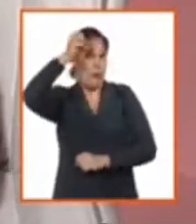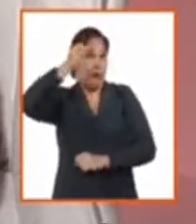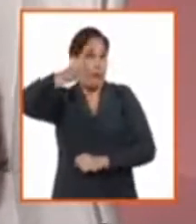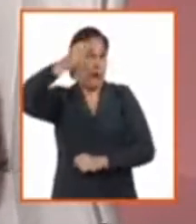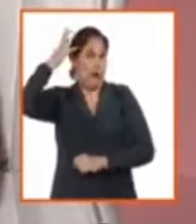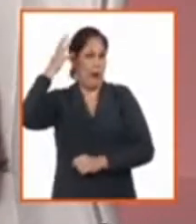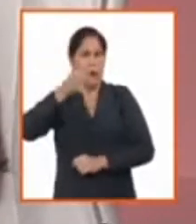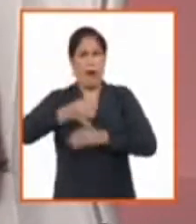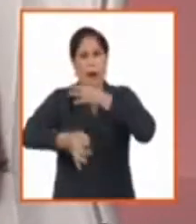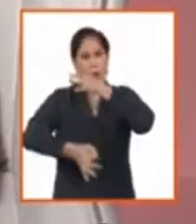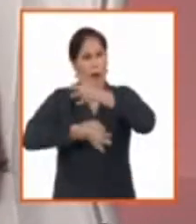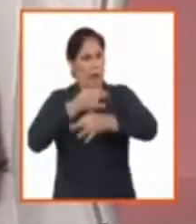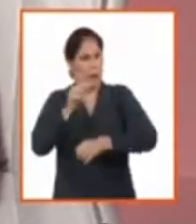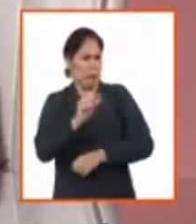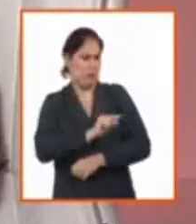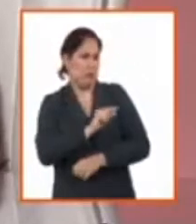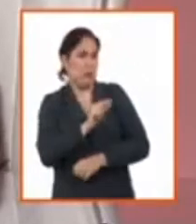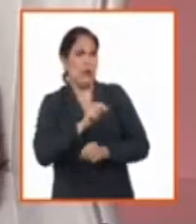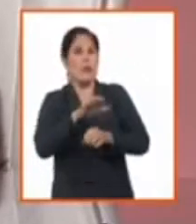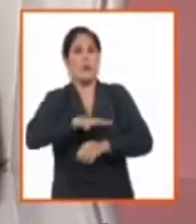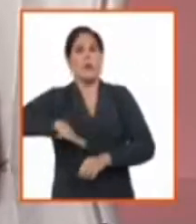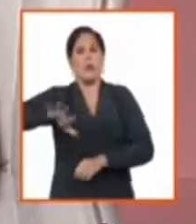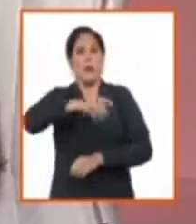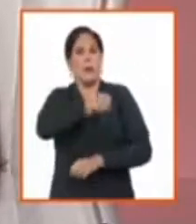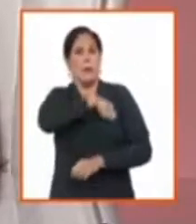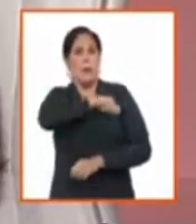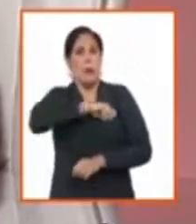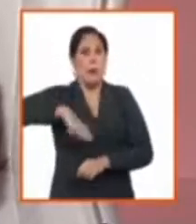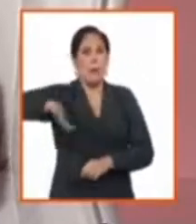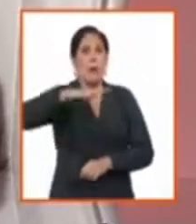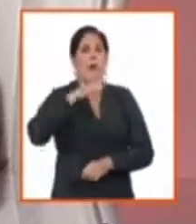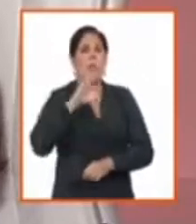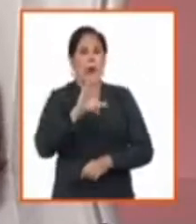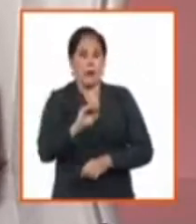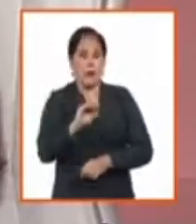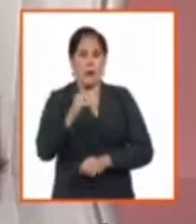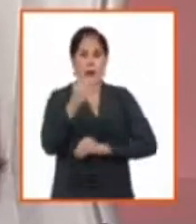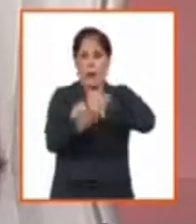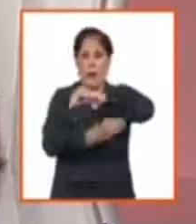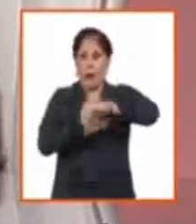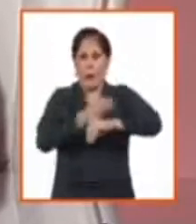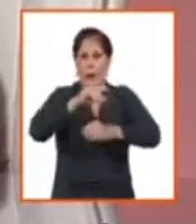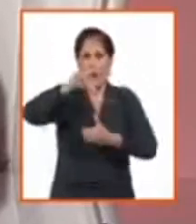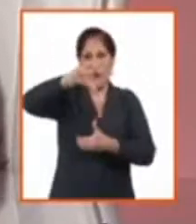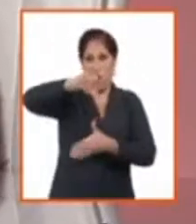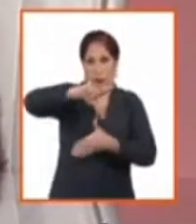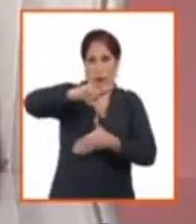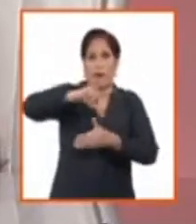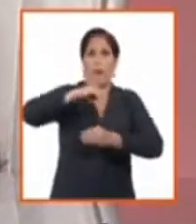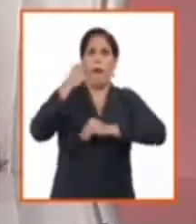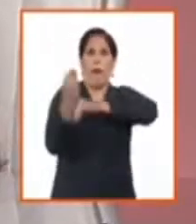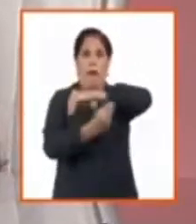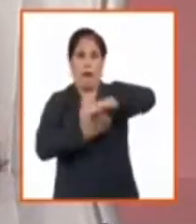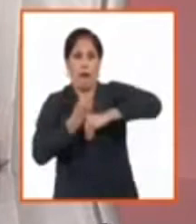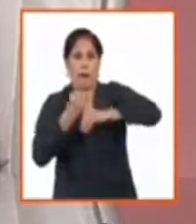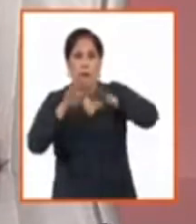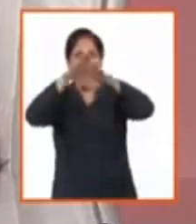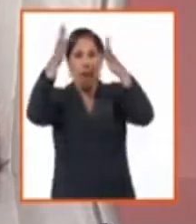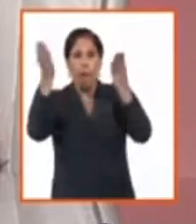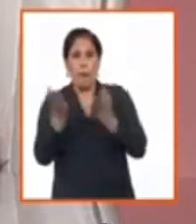junto a ante la sociedad civil decía cambia américa latina cambia el mundo pero no cambia